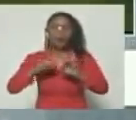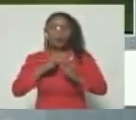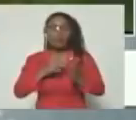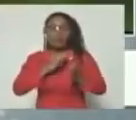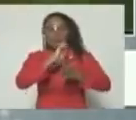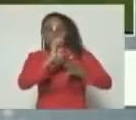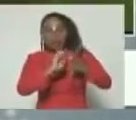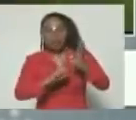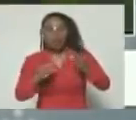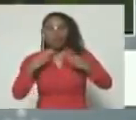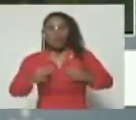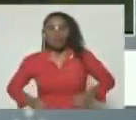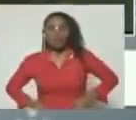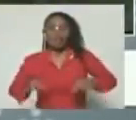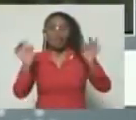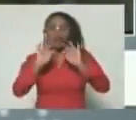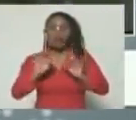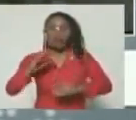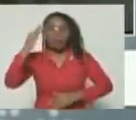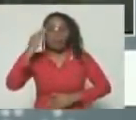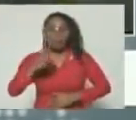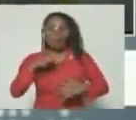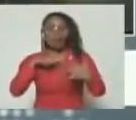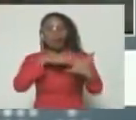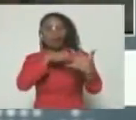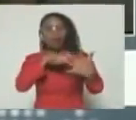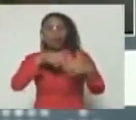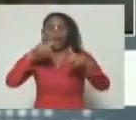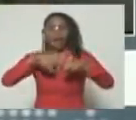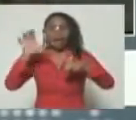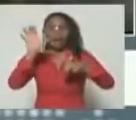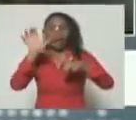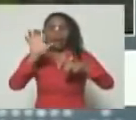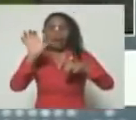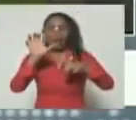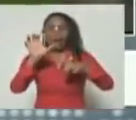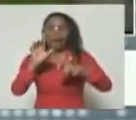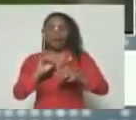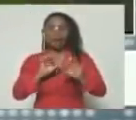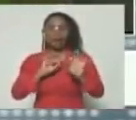física, típica de paramilitares para una guerra en Caracas. Para una guerra.